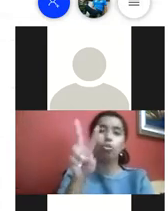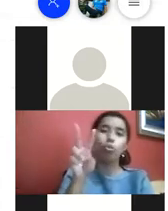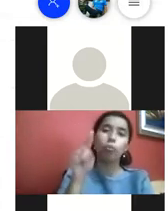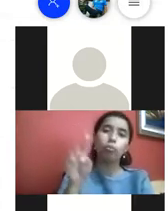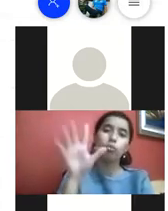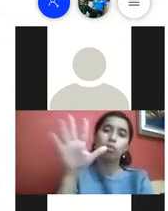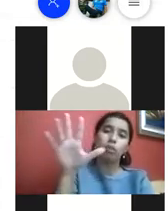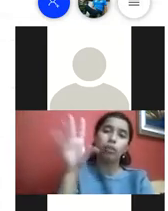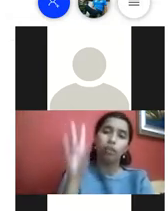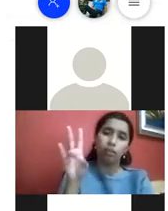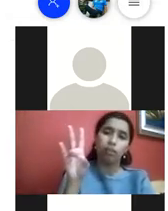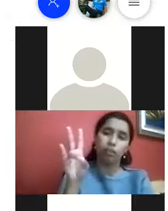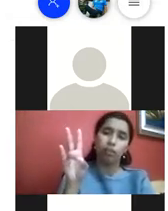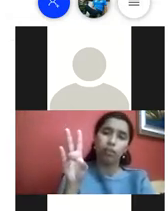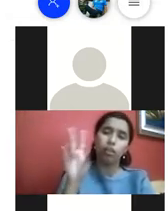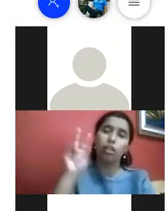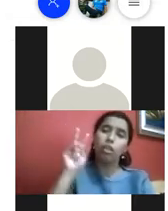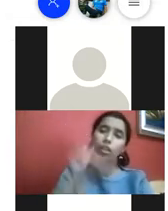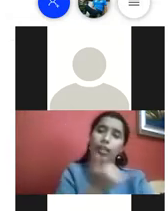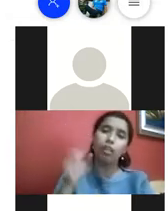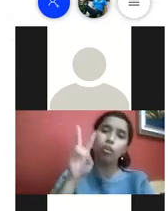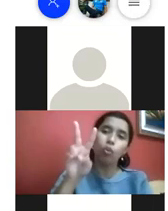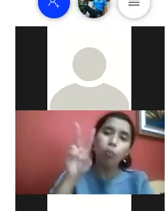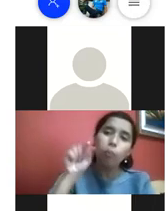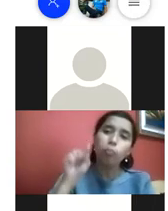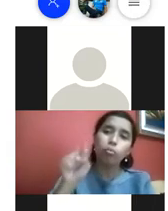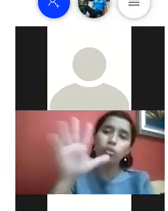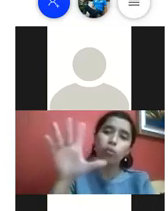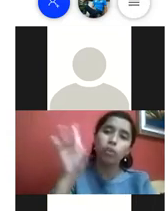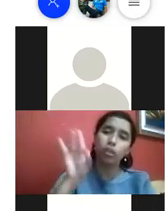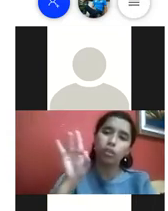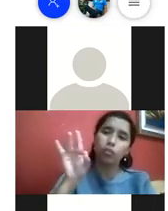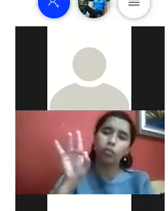2.57 y 2.58